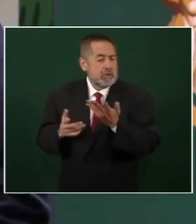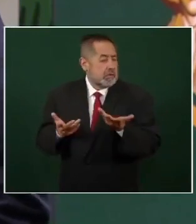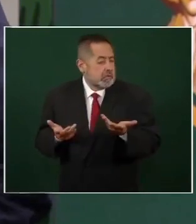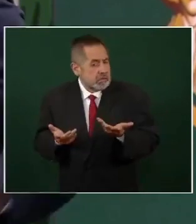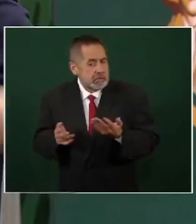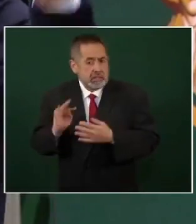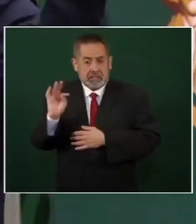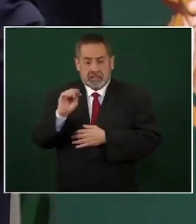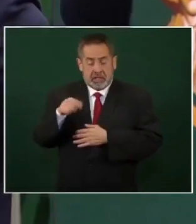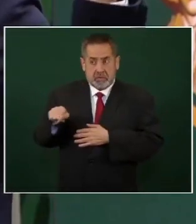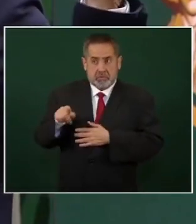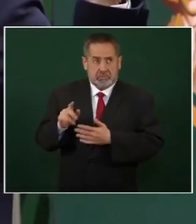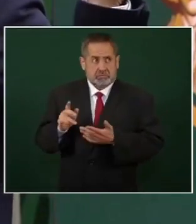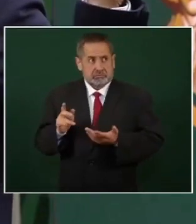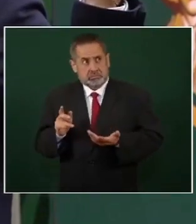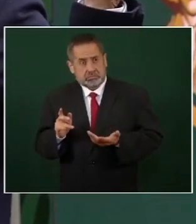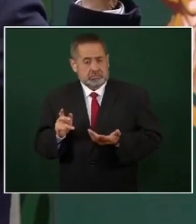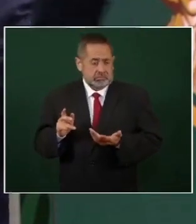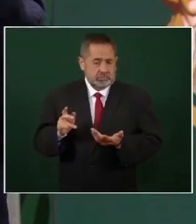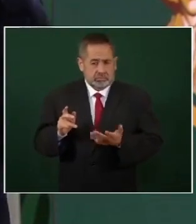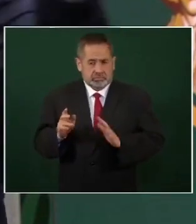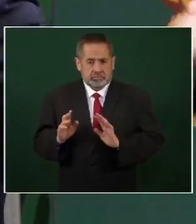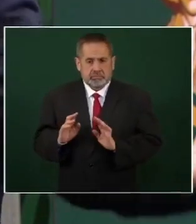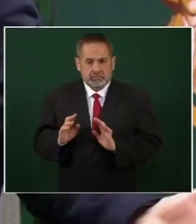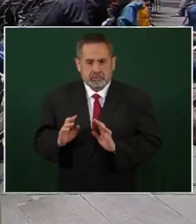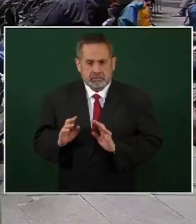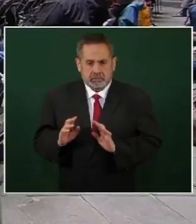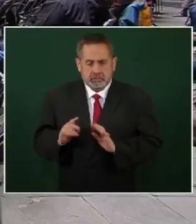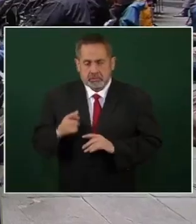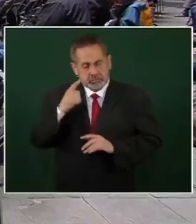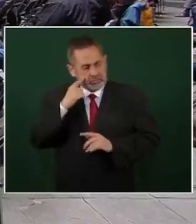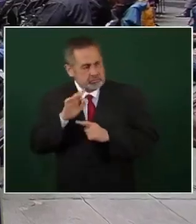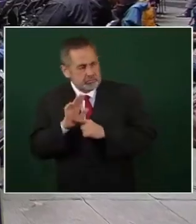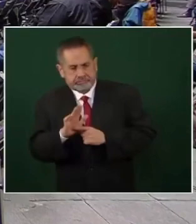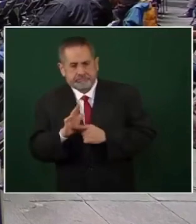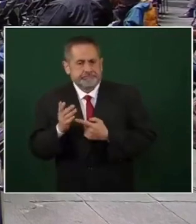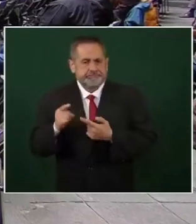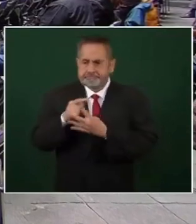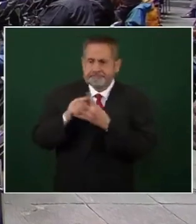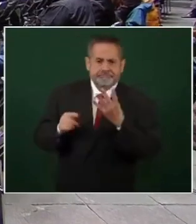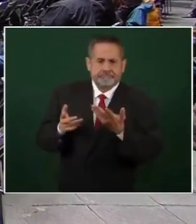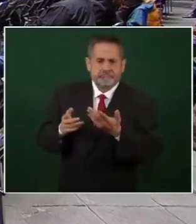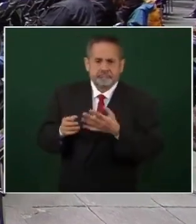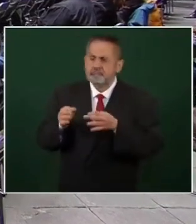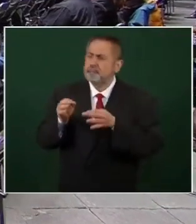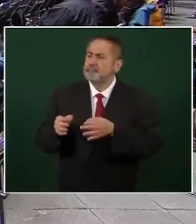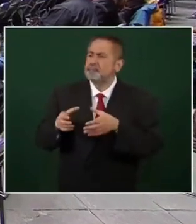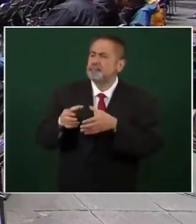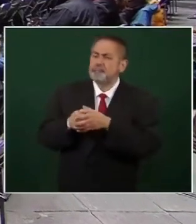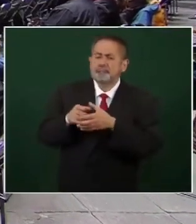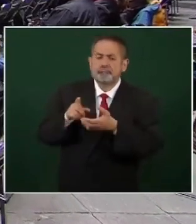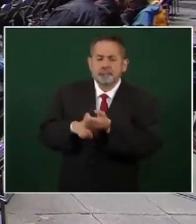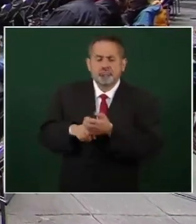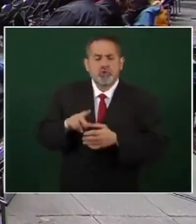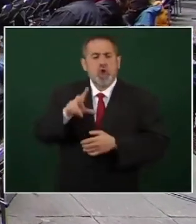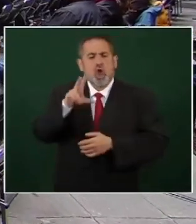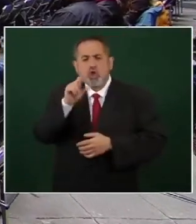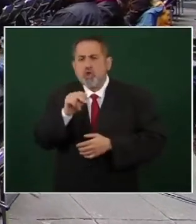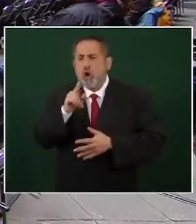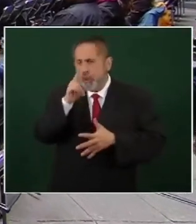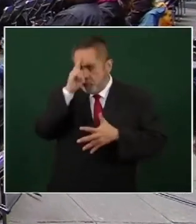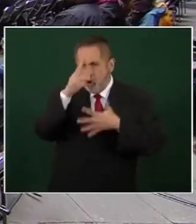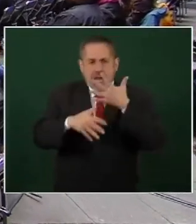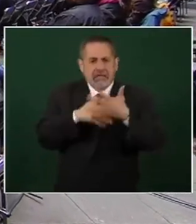Porque eso es lo que se demuestra, partidarios de la no violencia.